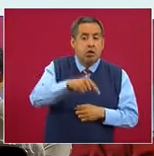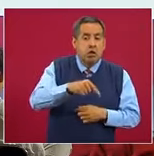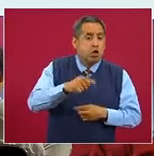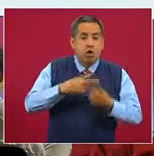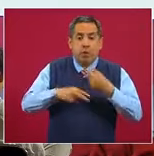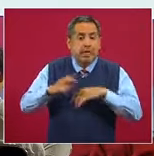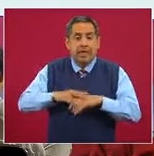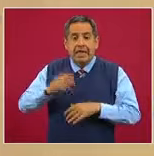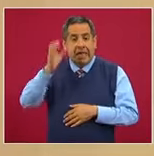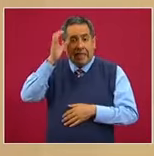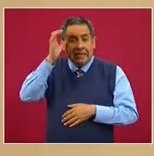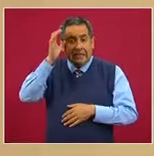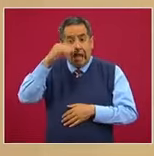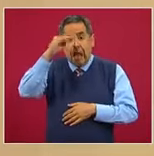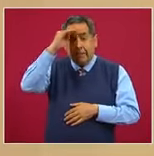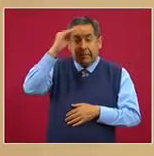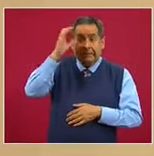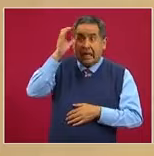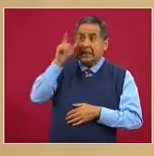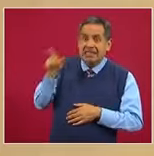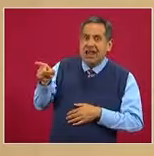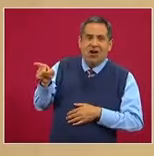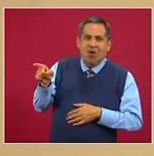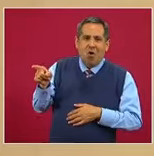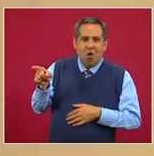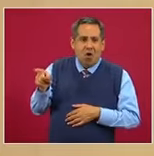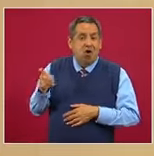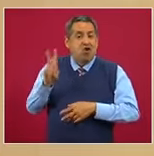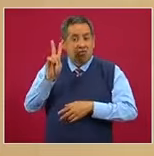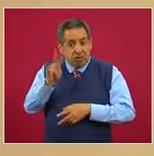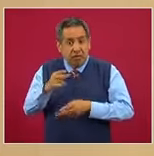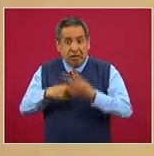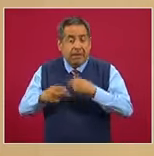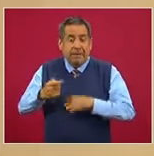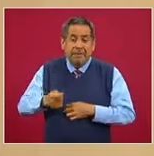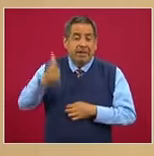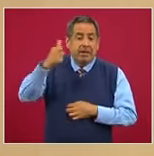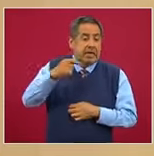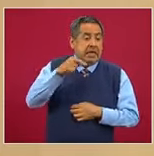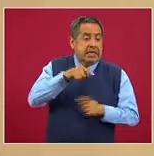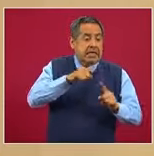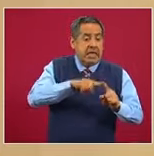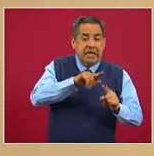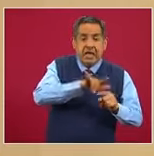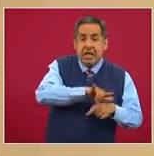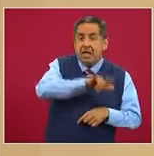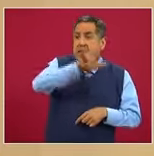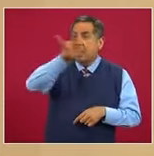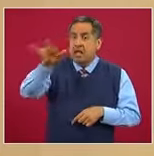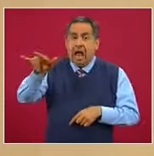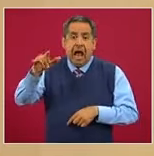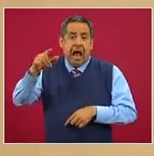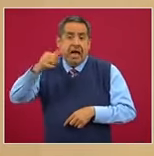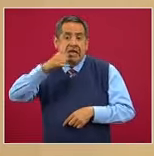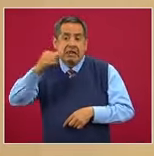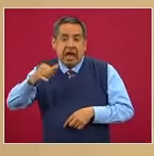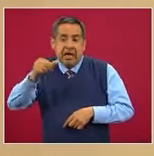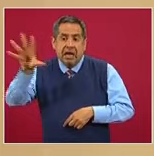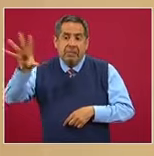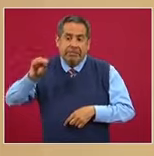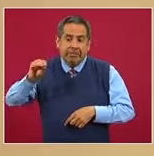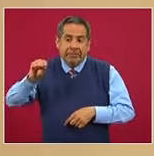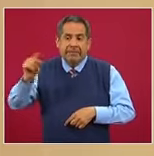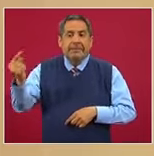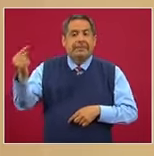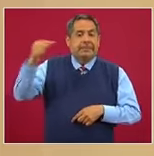de China como todo mundo creíamos, ¿no? Realmente la primera introducción vino de un viaje, de una introducción de Italia, de un